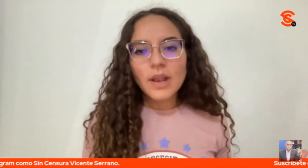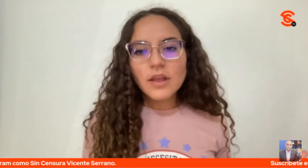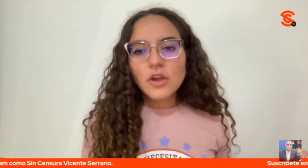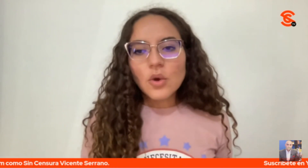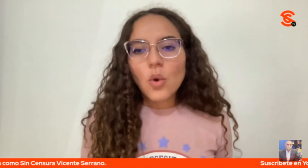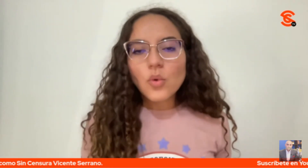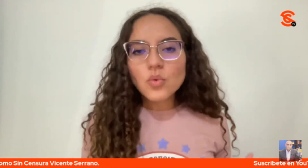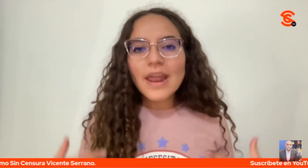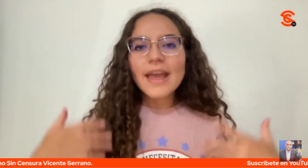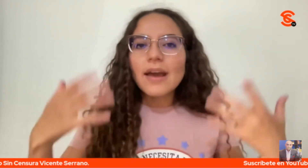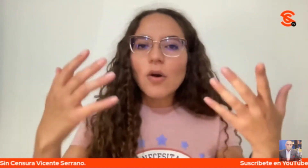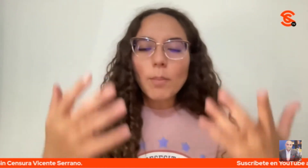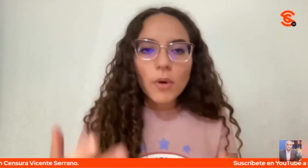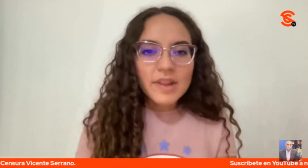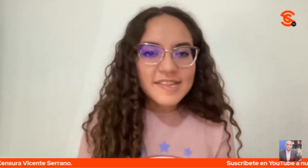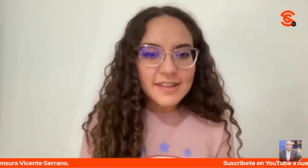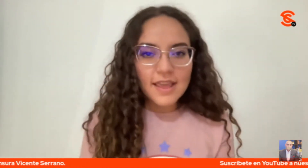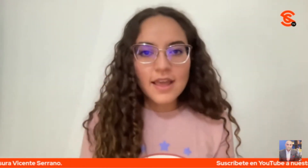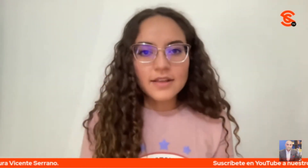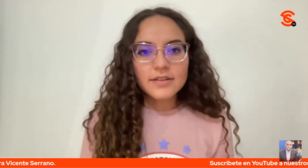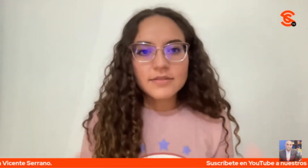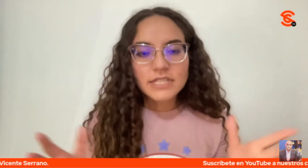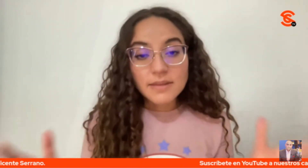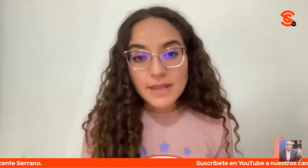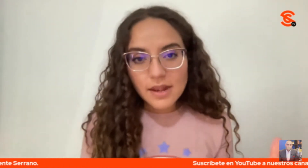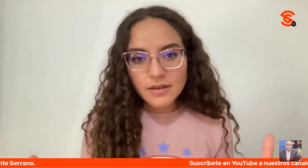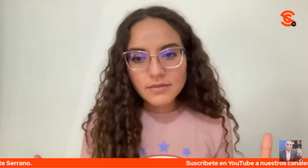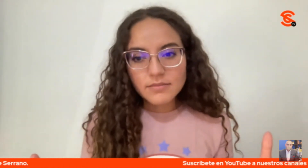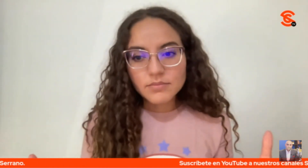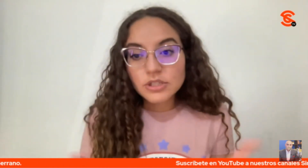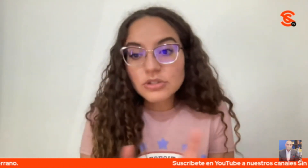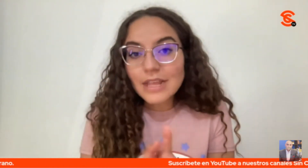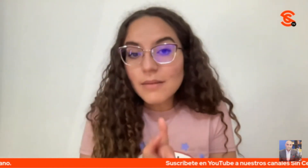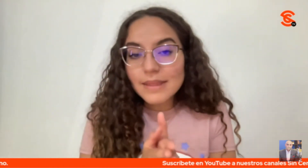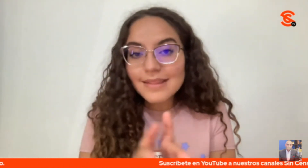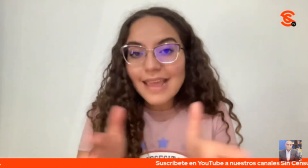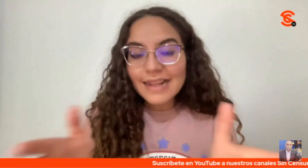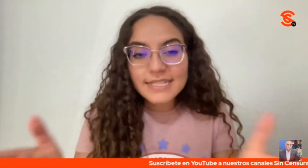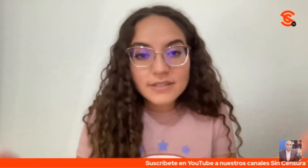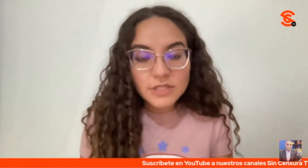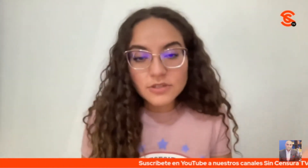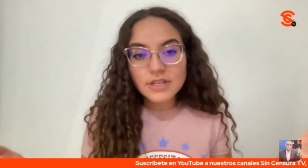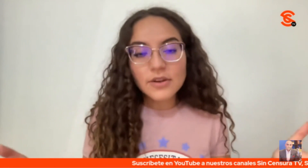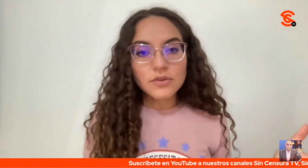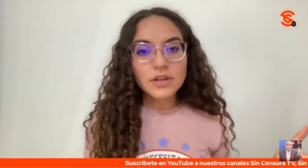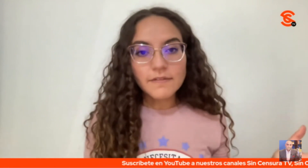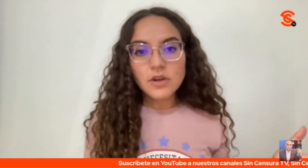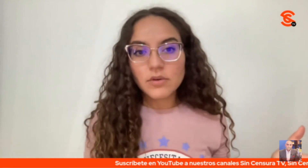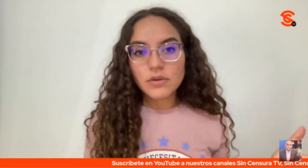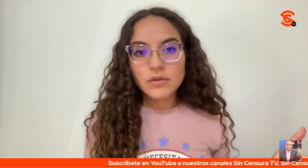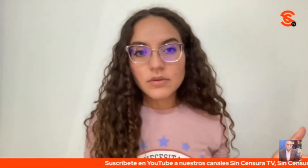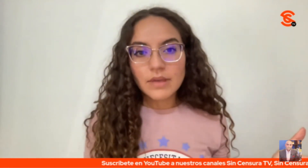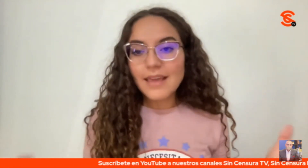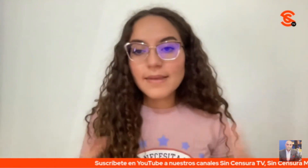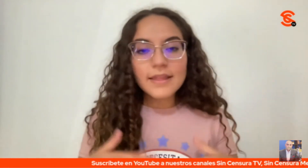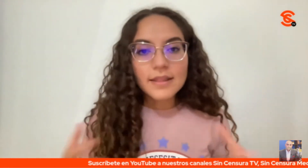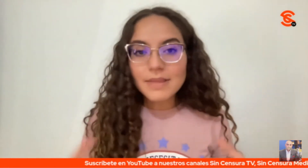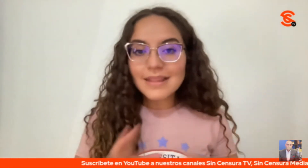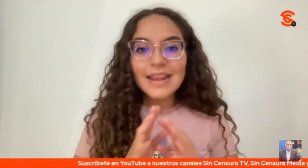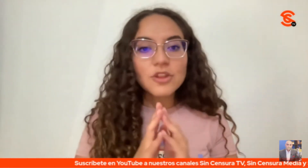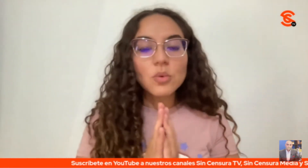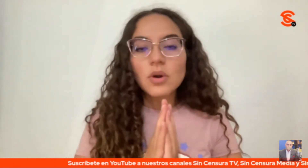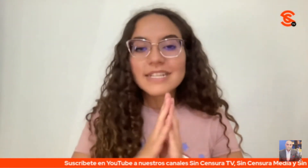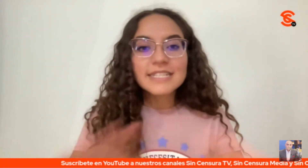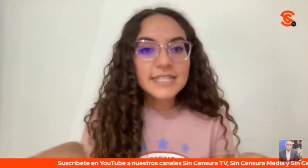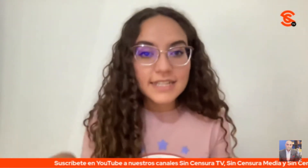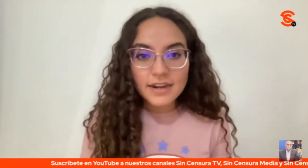Andrés Manuel con una policía civil pues totalmente al servicio del narcotráfico?